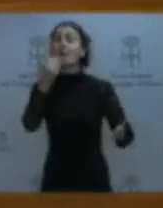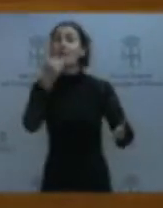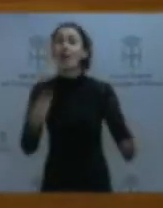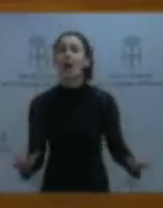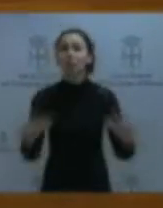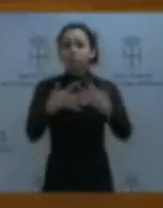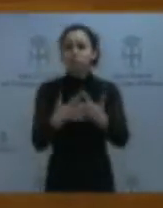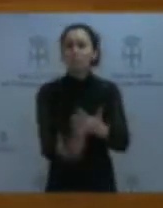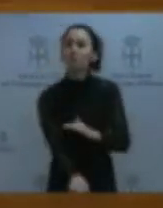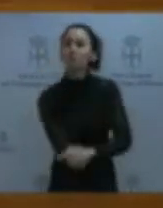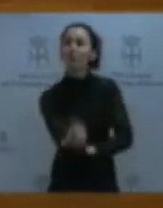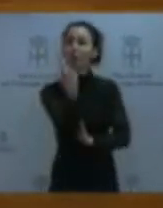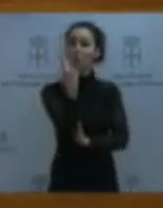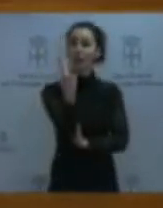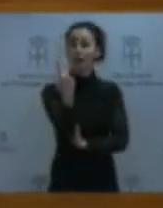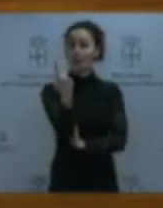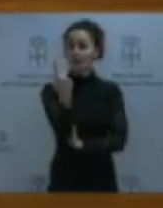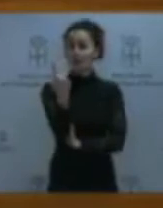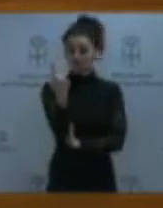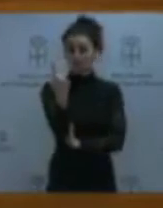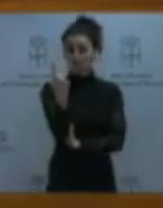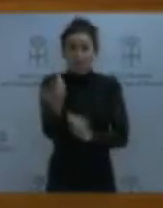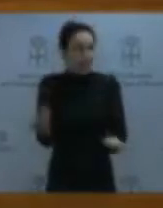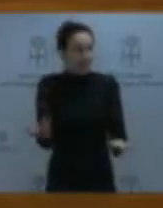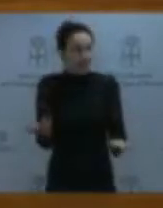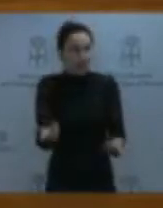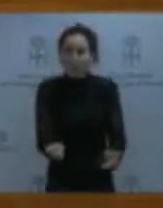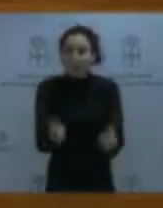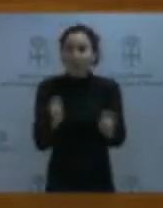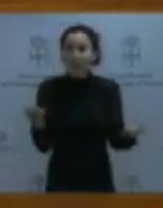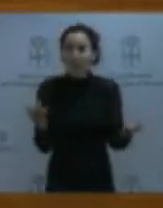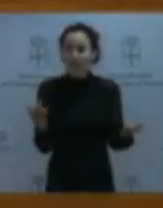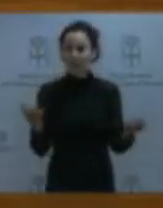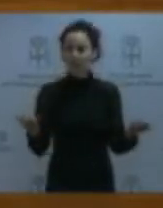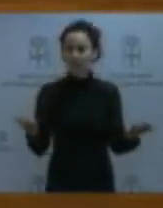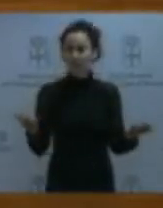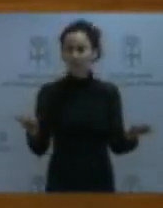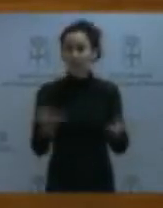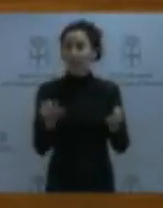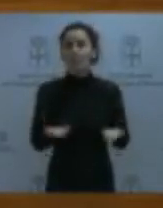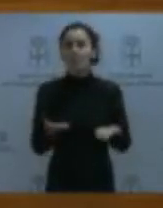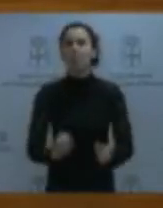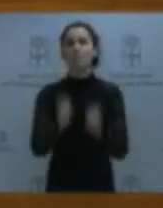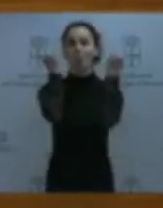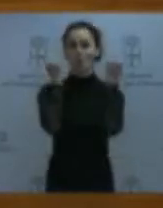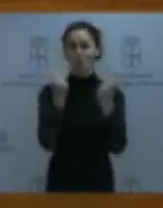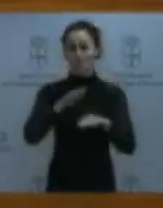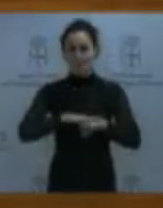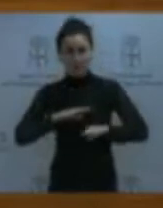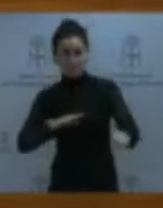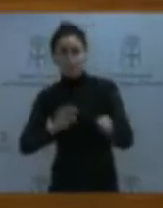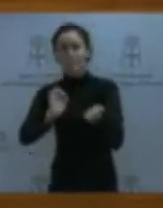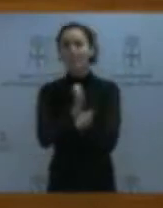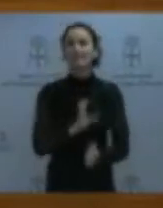cajas que no eran nada complementarias, se fusionaron mal. Y eso supuso intervenir y que se les fueran